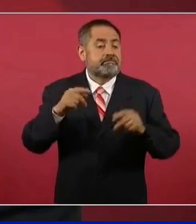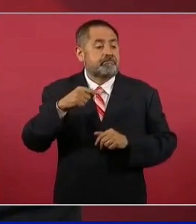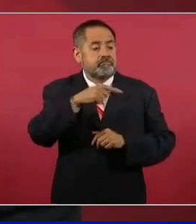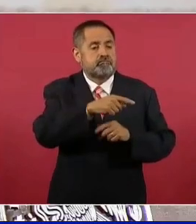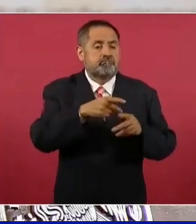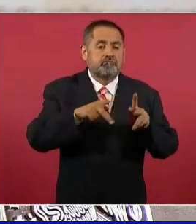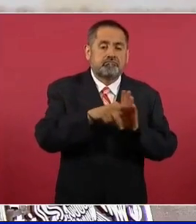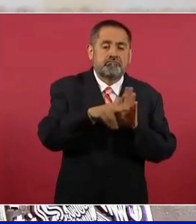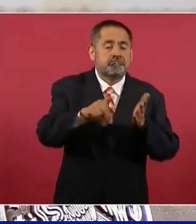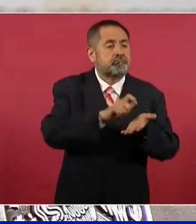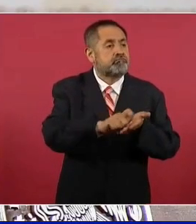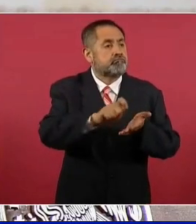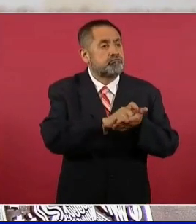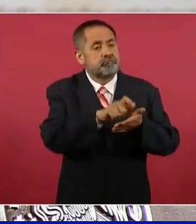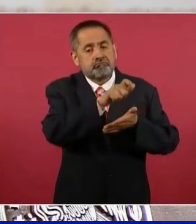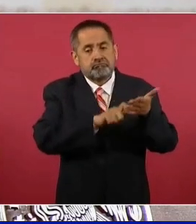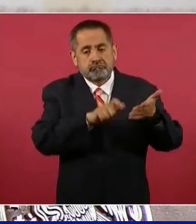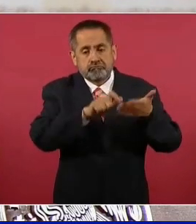columnistas,